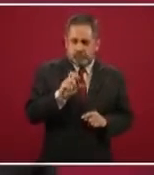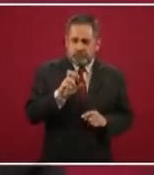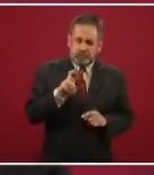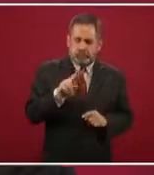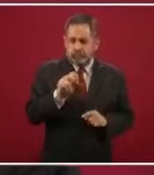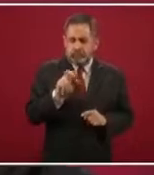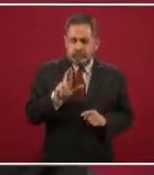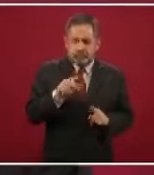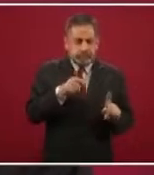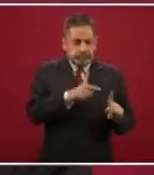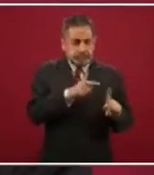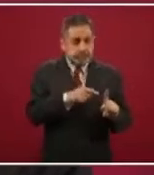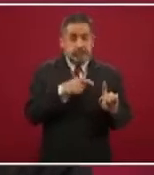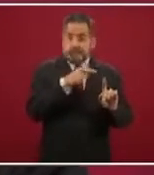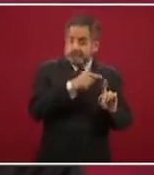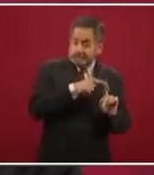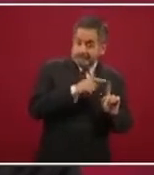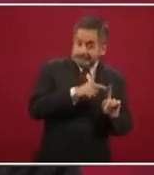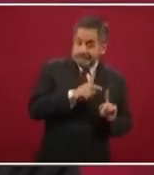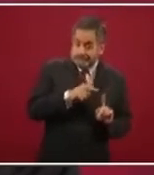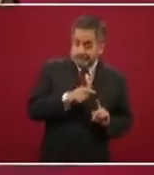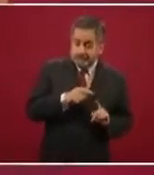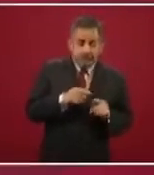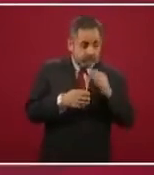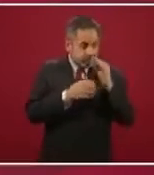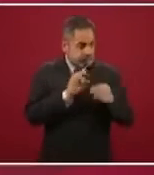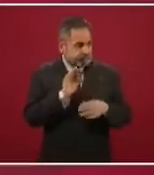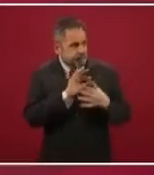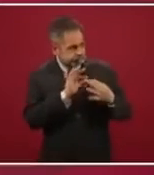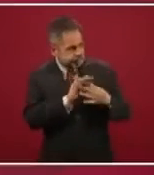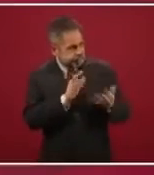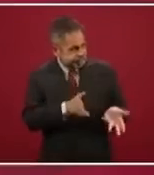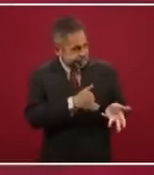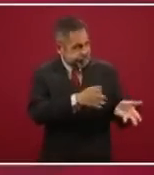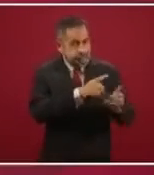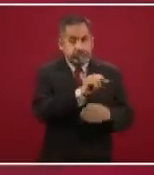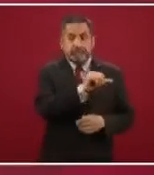Es el que alentó a Santana,